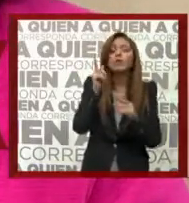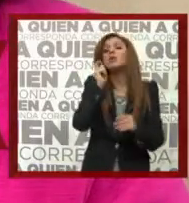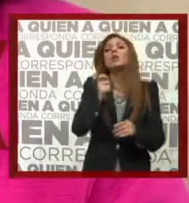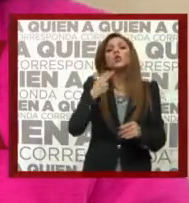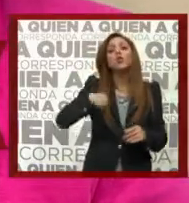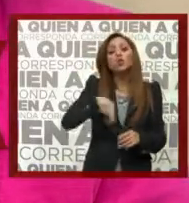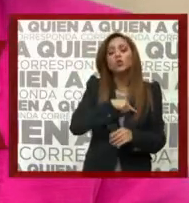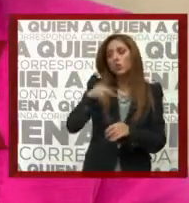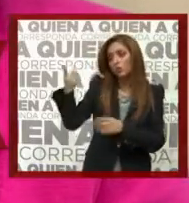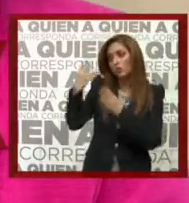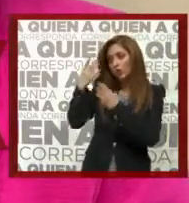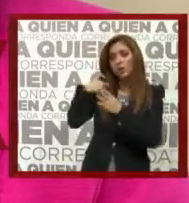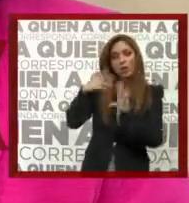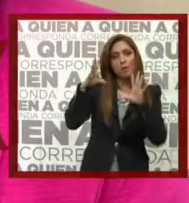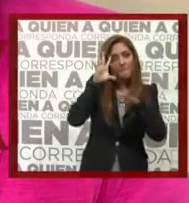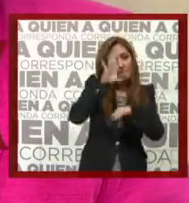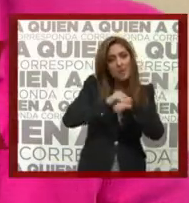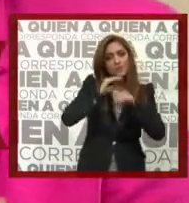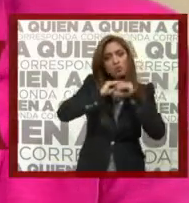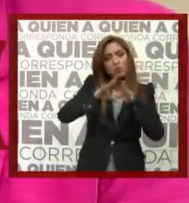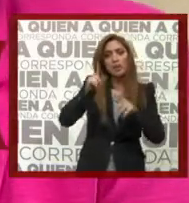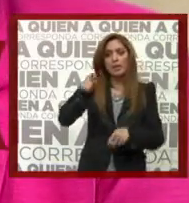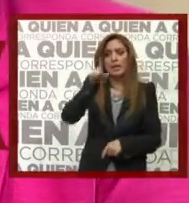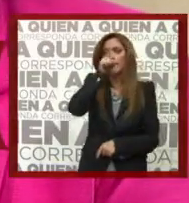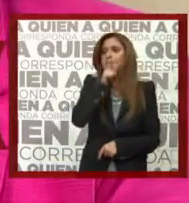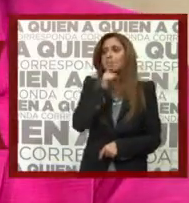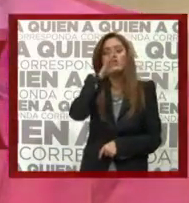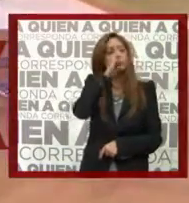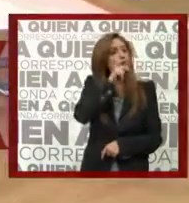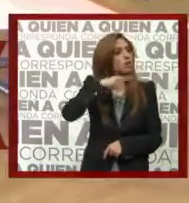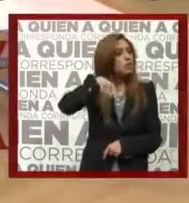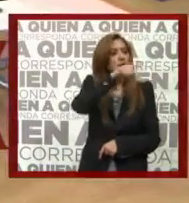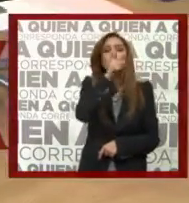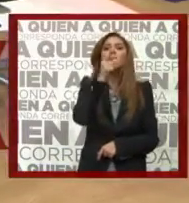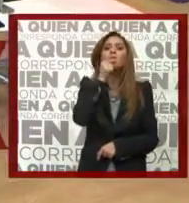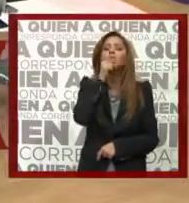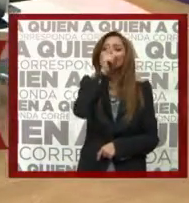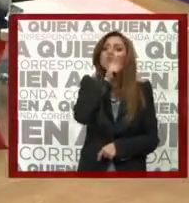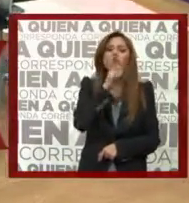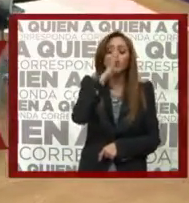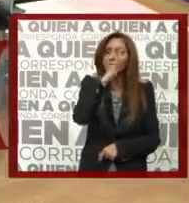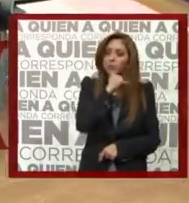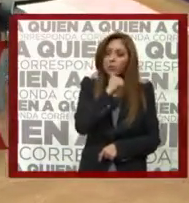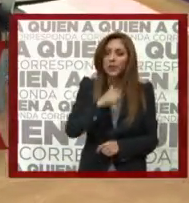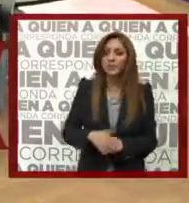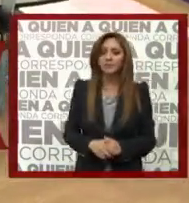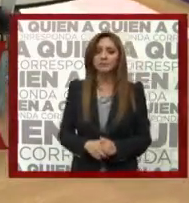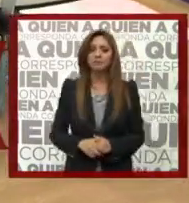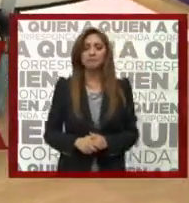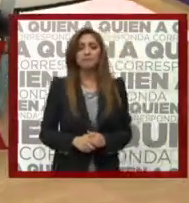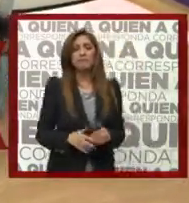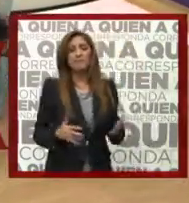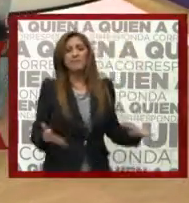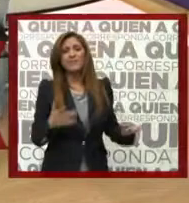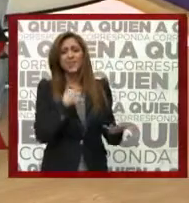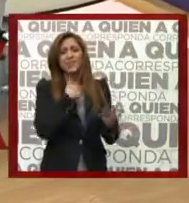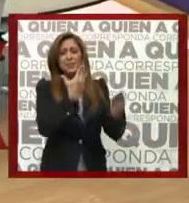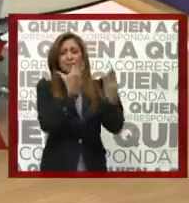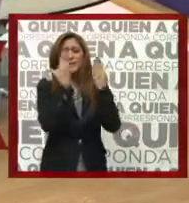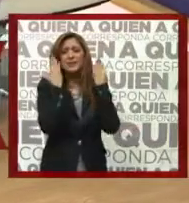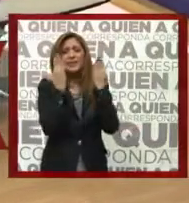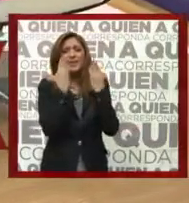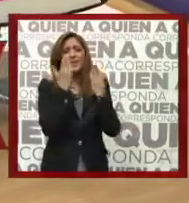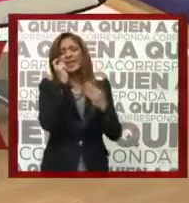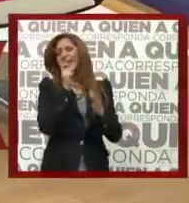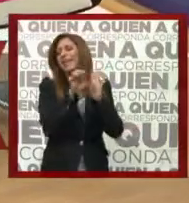permitiéndonos hablar. Esto no se debe de mentir. No se debe de mentir ante la autoridad porque no está bien. Es que nos han enseñado una cosa, Rocío, a